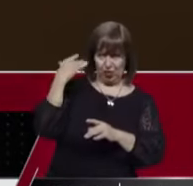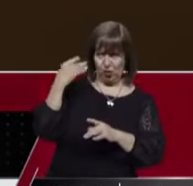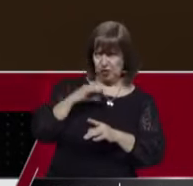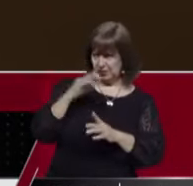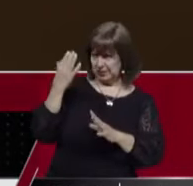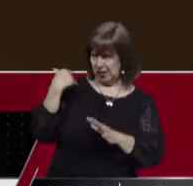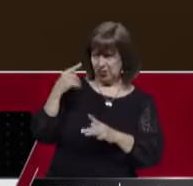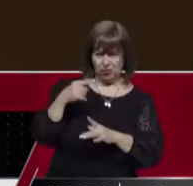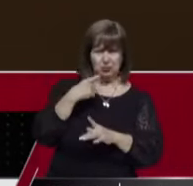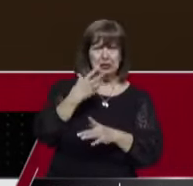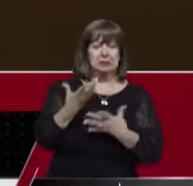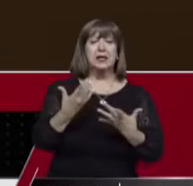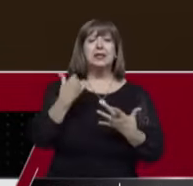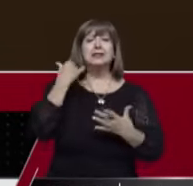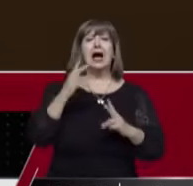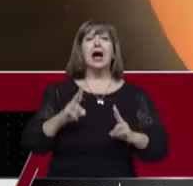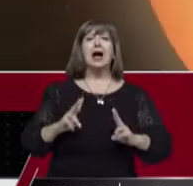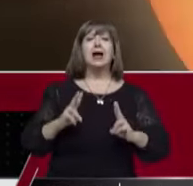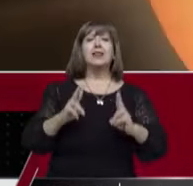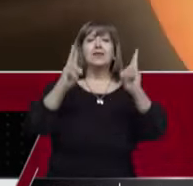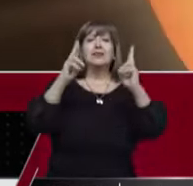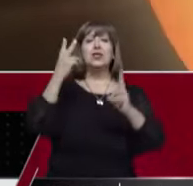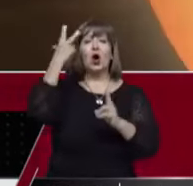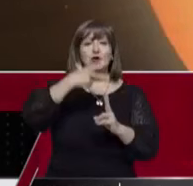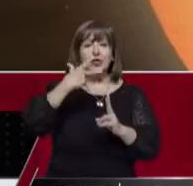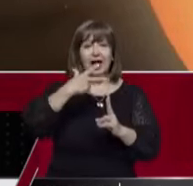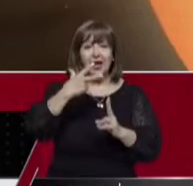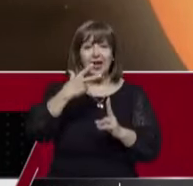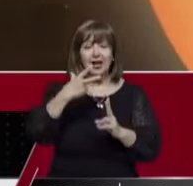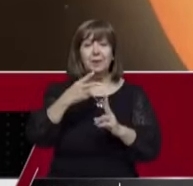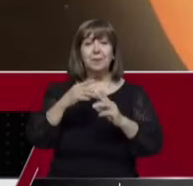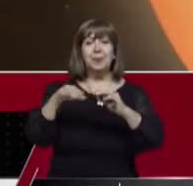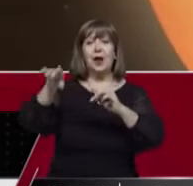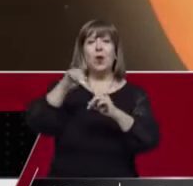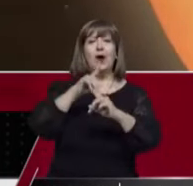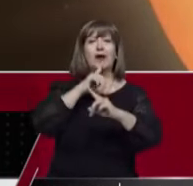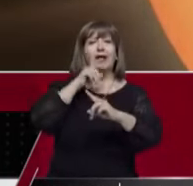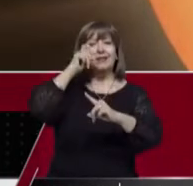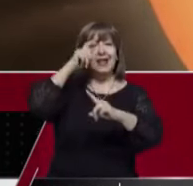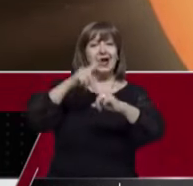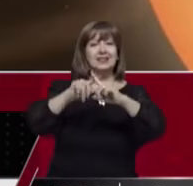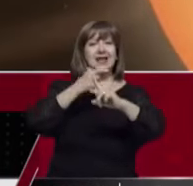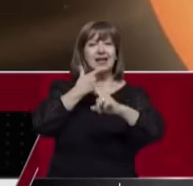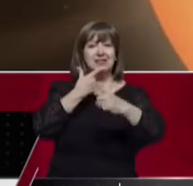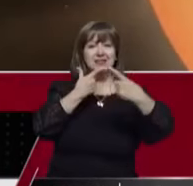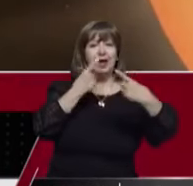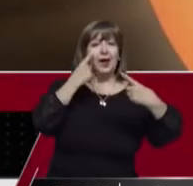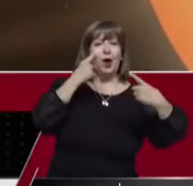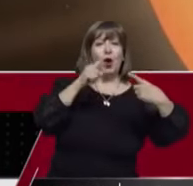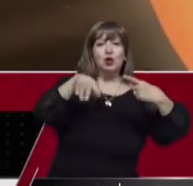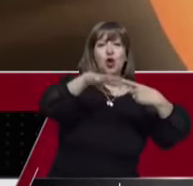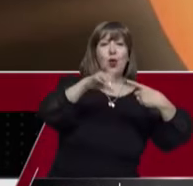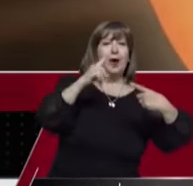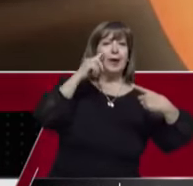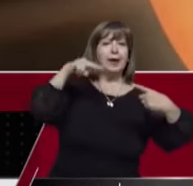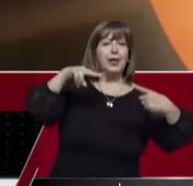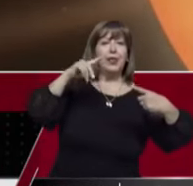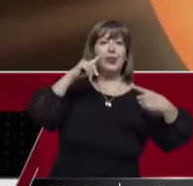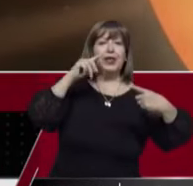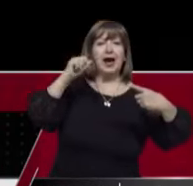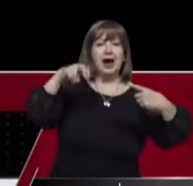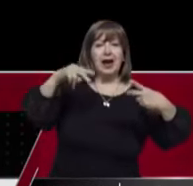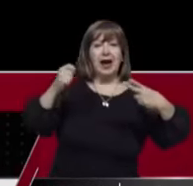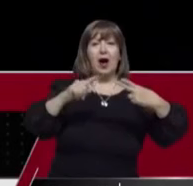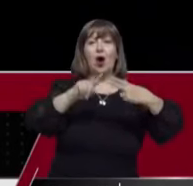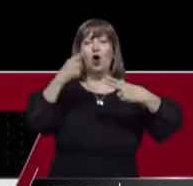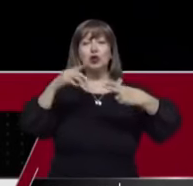¿no? Para ver después dónde se ve mejor, sobre todo en Texas, en Indiana, en, también en el